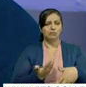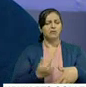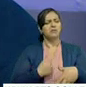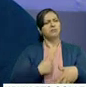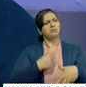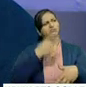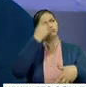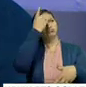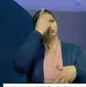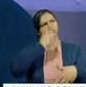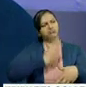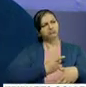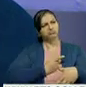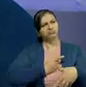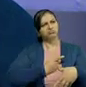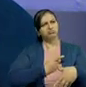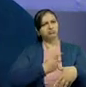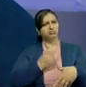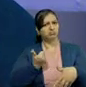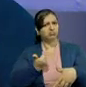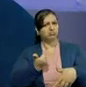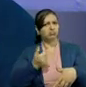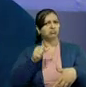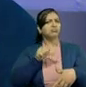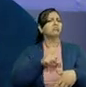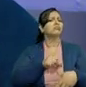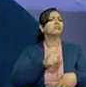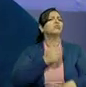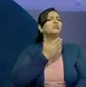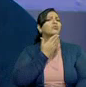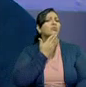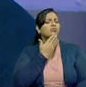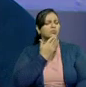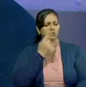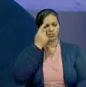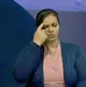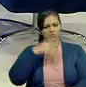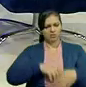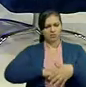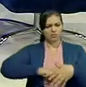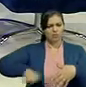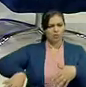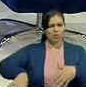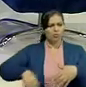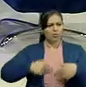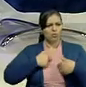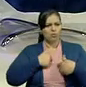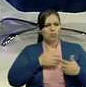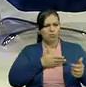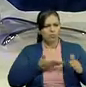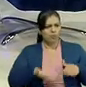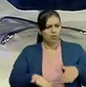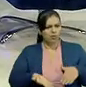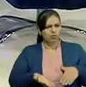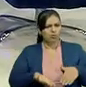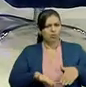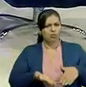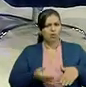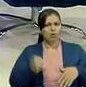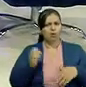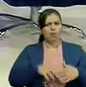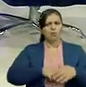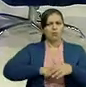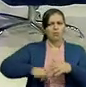decisiones? ¿Es consciente de todas las implicaciones y las consecuencias que tiene un aborto? ¿Y cuáles son las consecuencias vistas desde el punto de